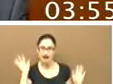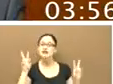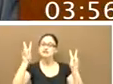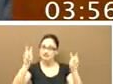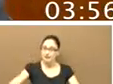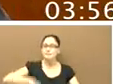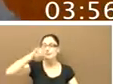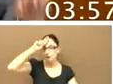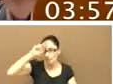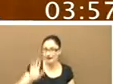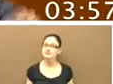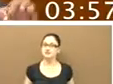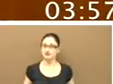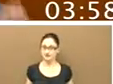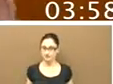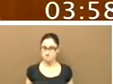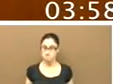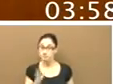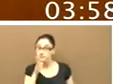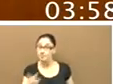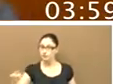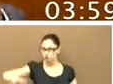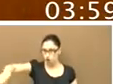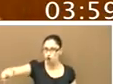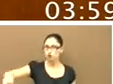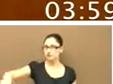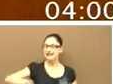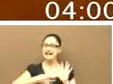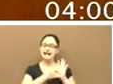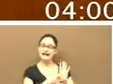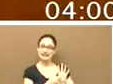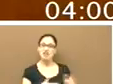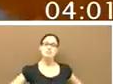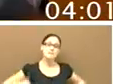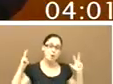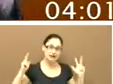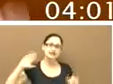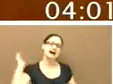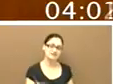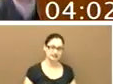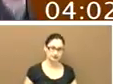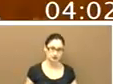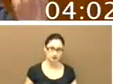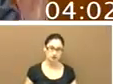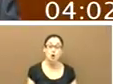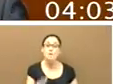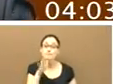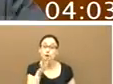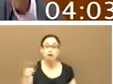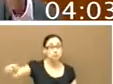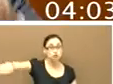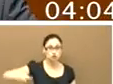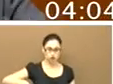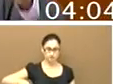preocupante porque ustedes están degradando la calidad democrática de la región al impedir y al no facilitar